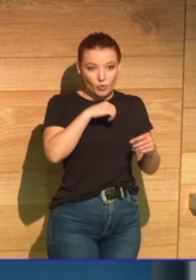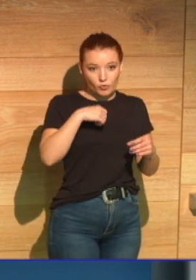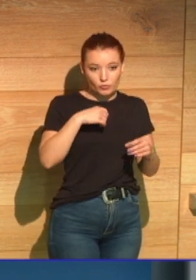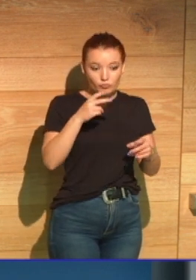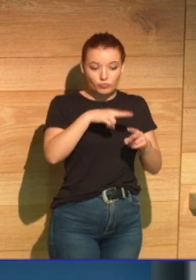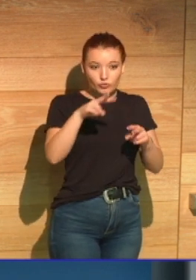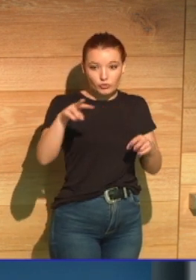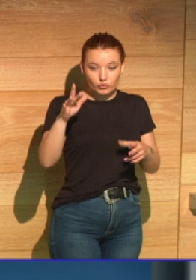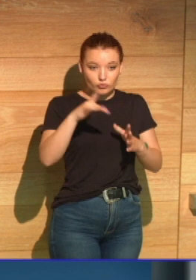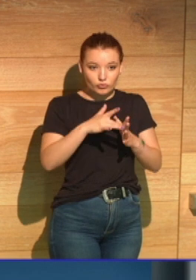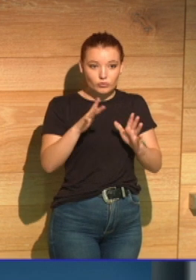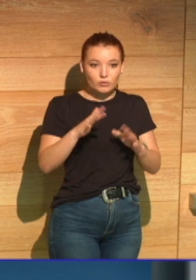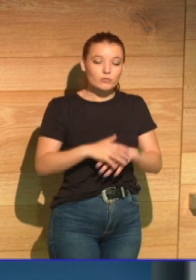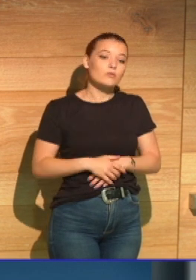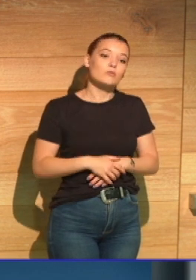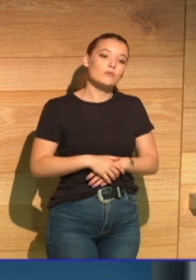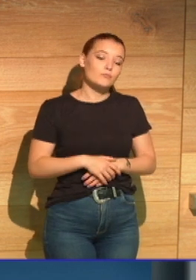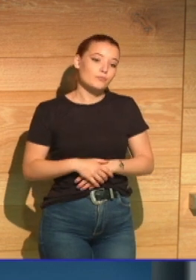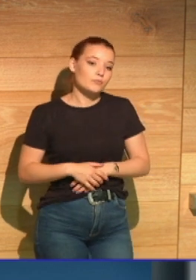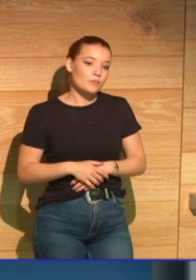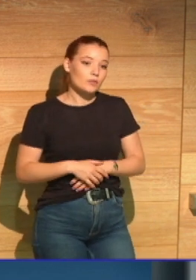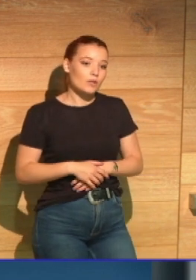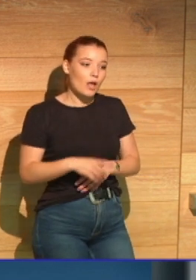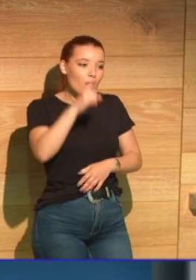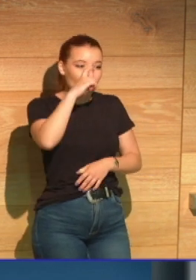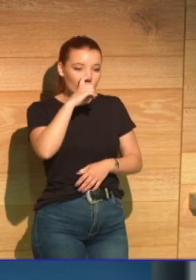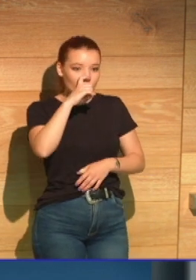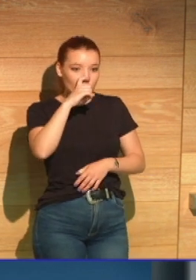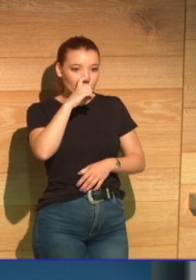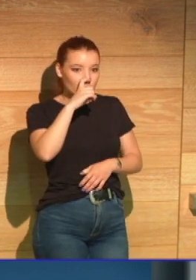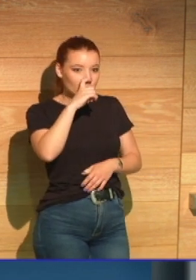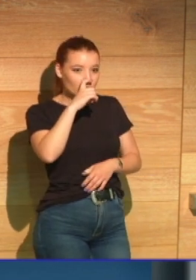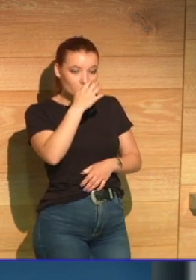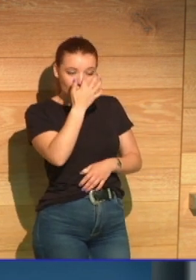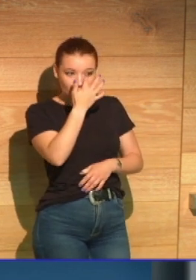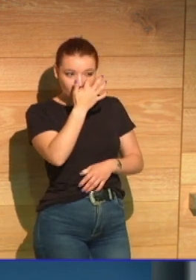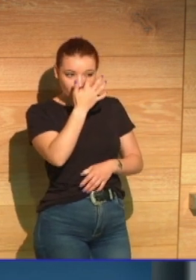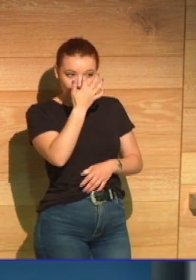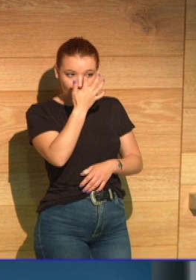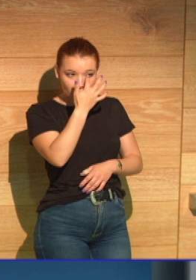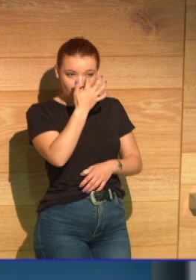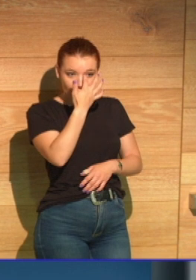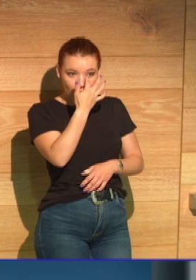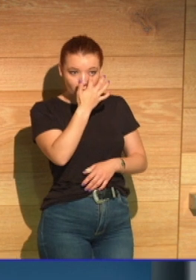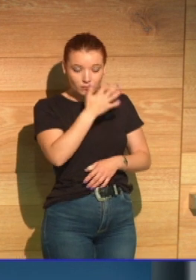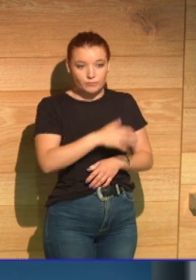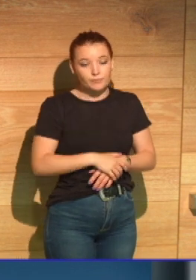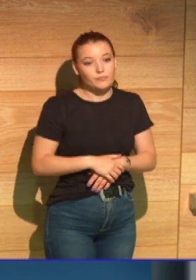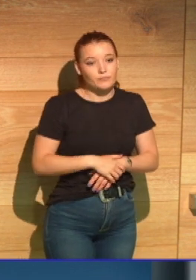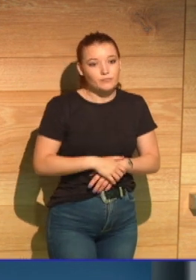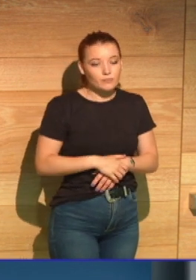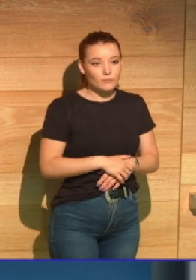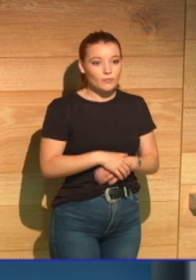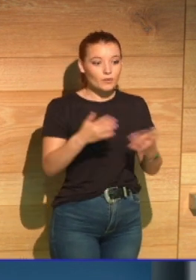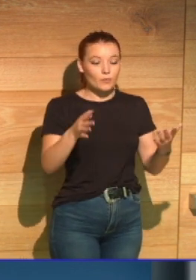inspiración de la museología social. Recuerden, la museología que no sirve para la vida, dice Mario Chagas, no sirve para nada. Y ahí habría una